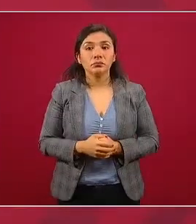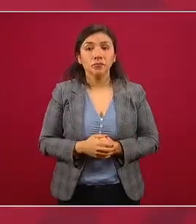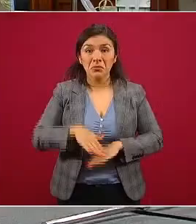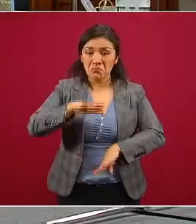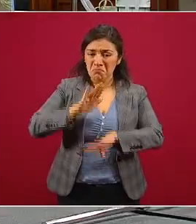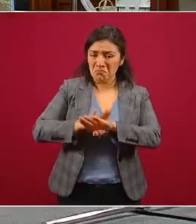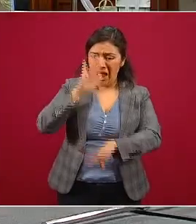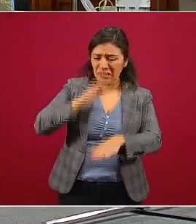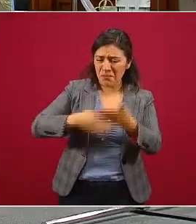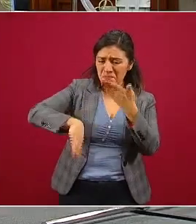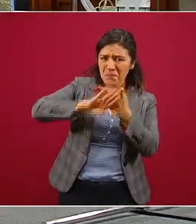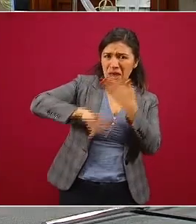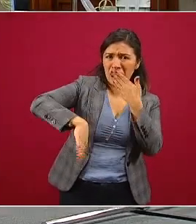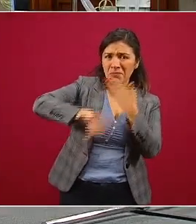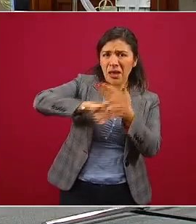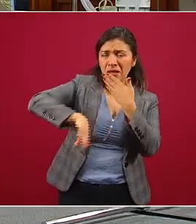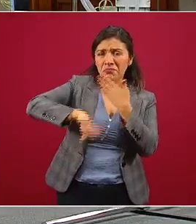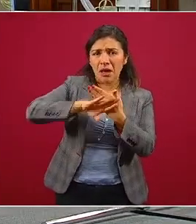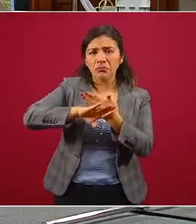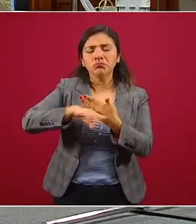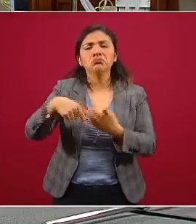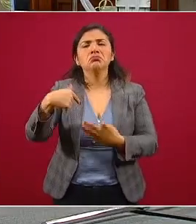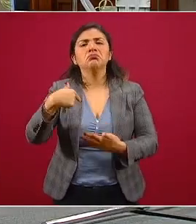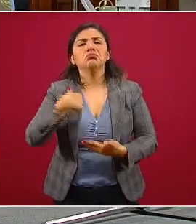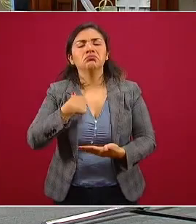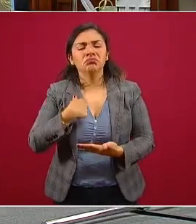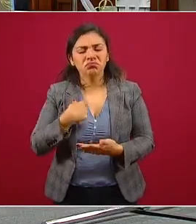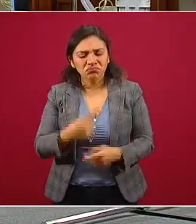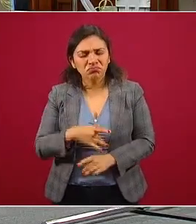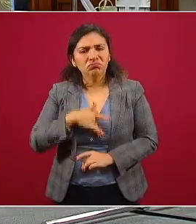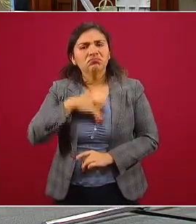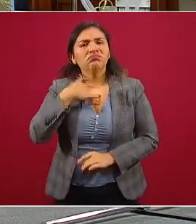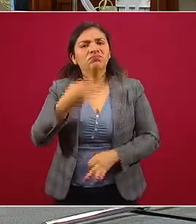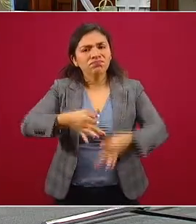golpean, más digno me